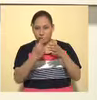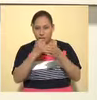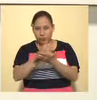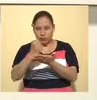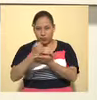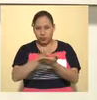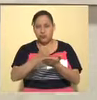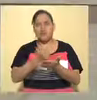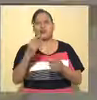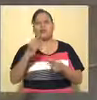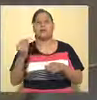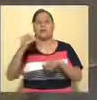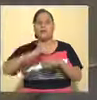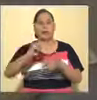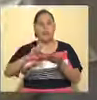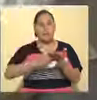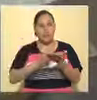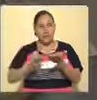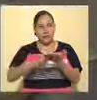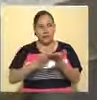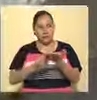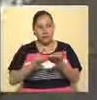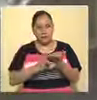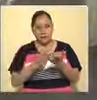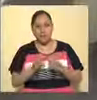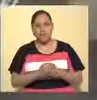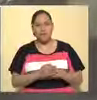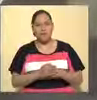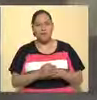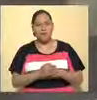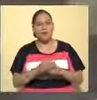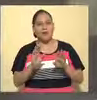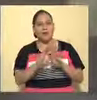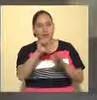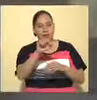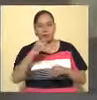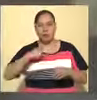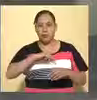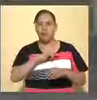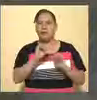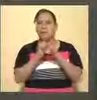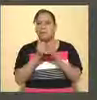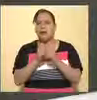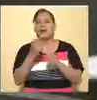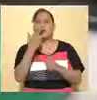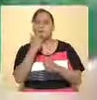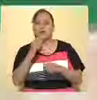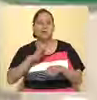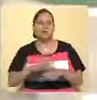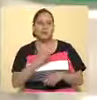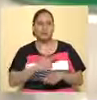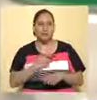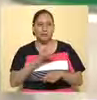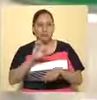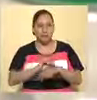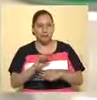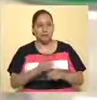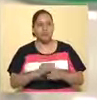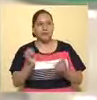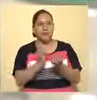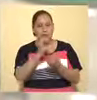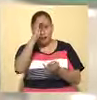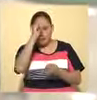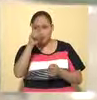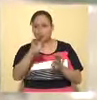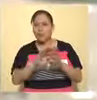mantequilla. Correcto. Aparte, si no le ponemos pan allá, comemos el postre con más acá, gusto. Tenemos más permiso. No, y acuérdense aquí,